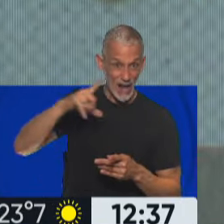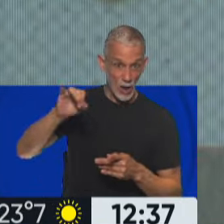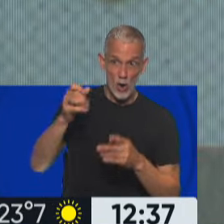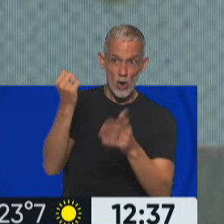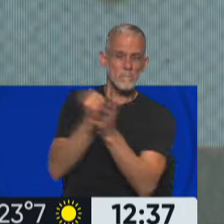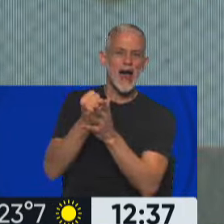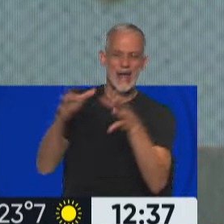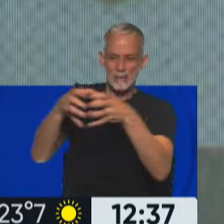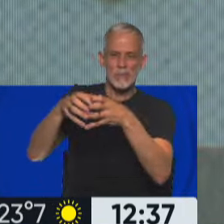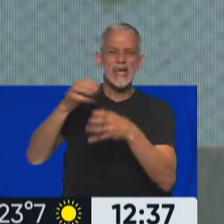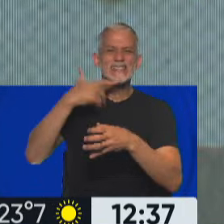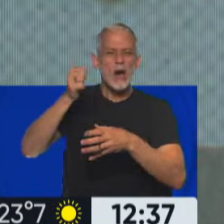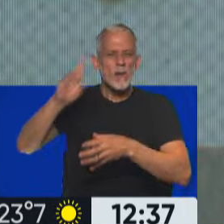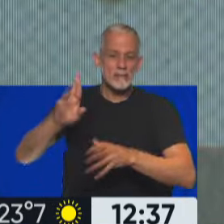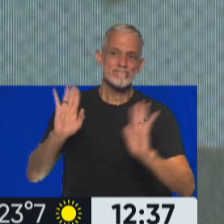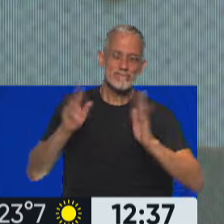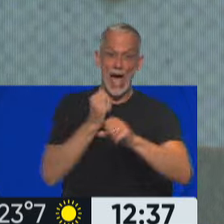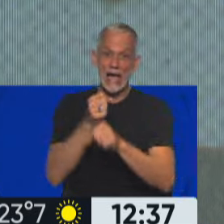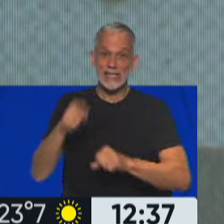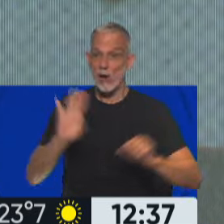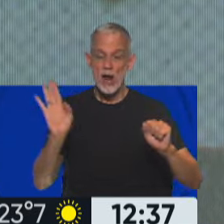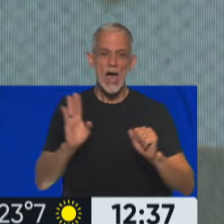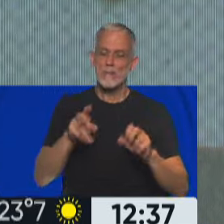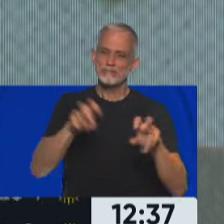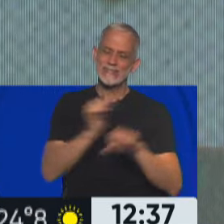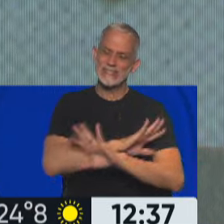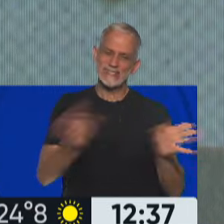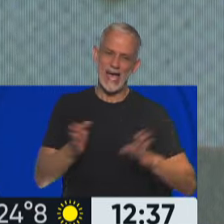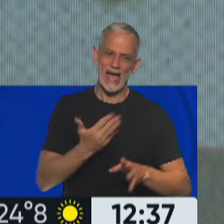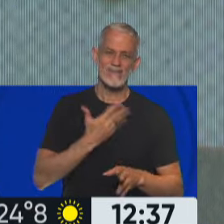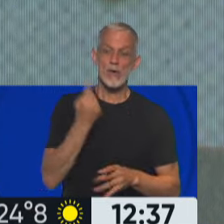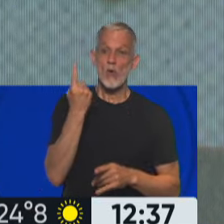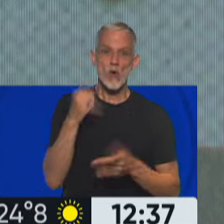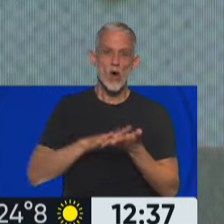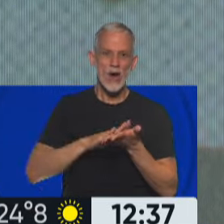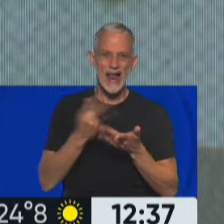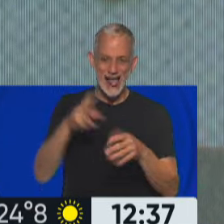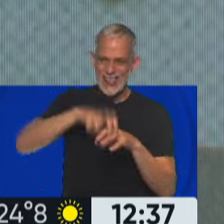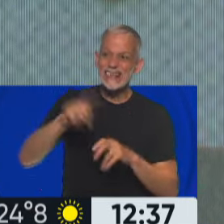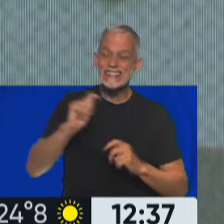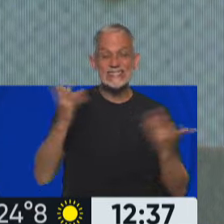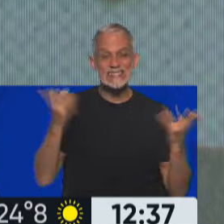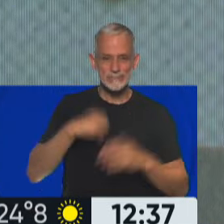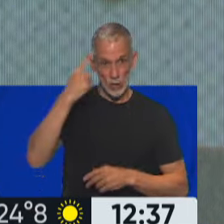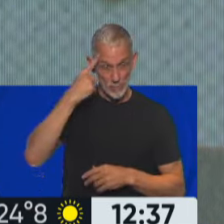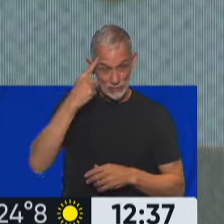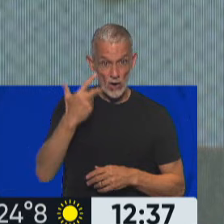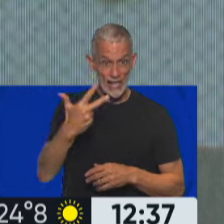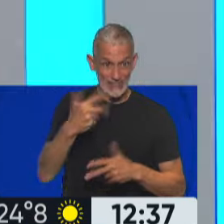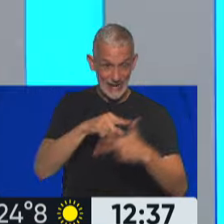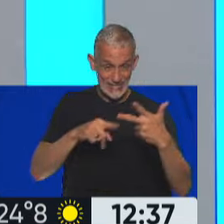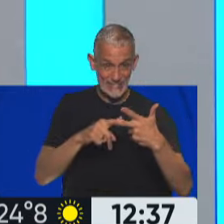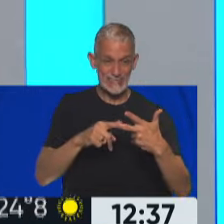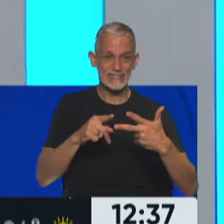en la Fórmula 1 hasta el momento están las butacas confirmadas queda solamente una butaca libre yo pienso que los tres Ángeles de la guarda que